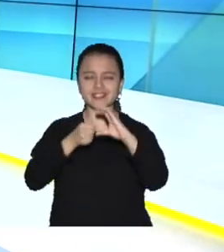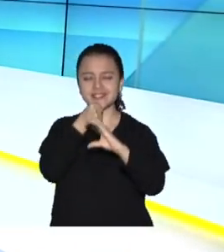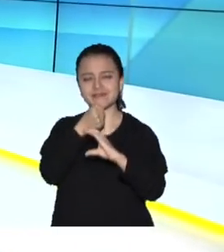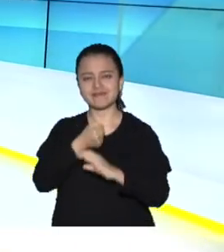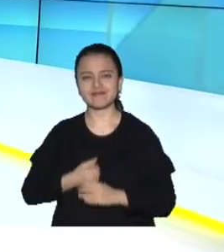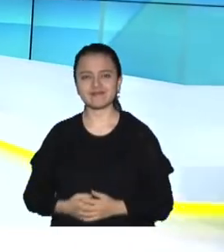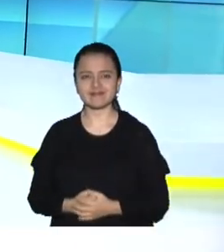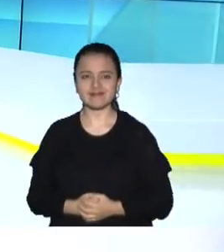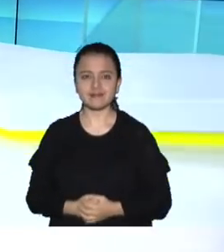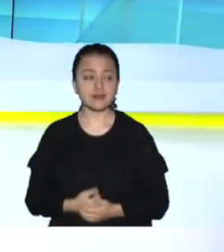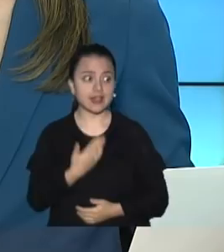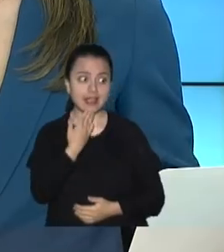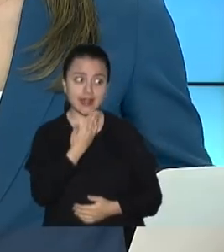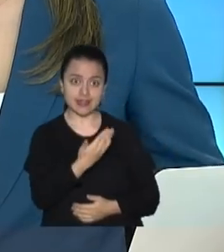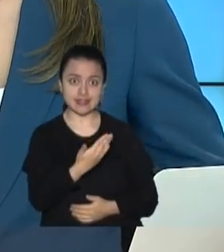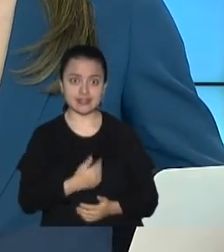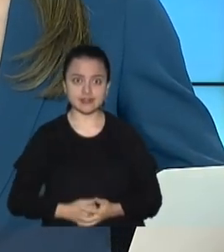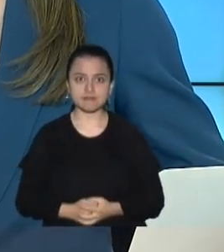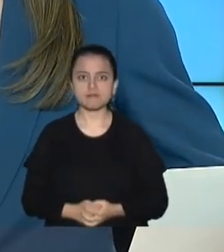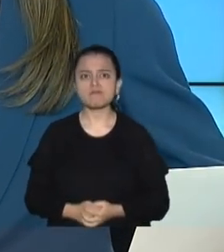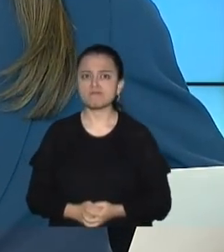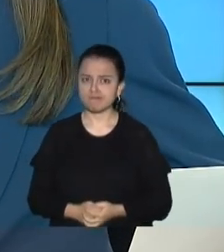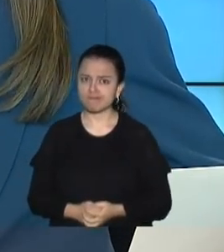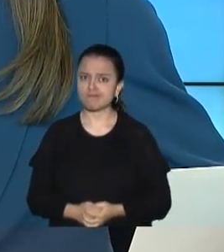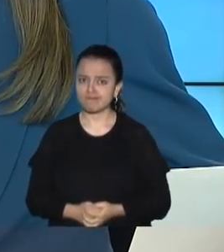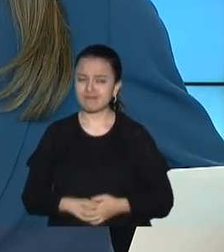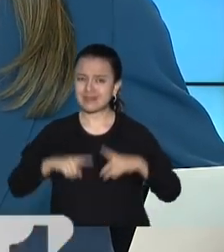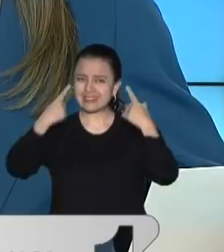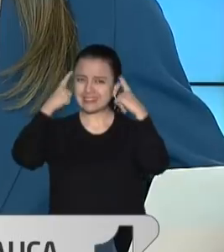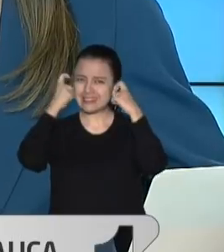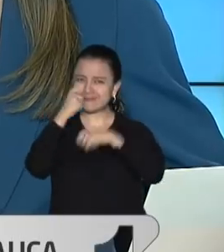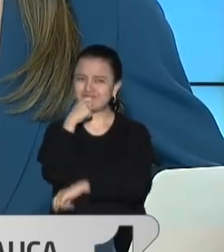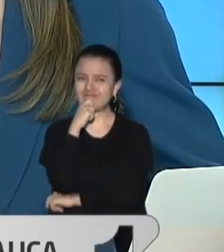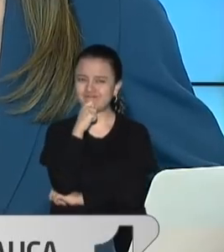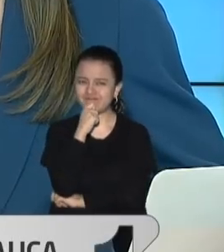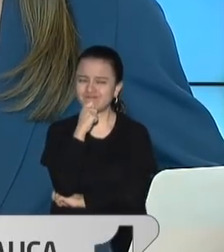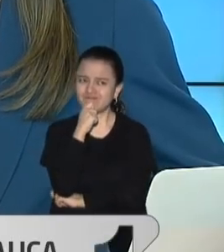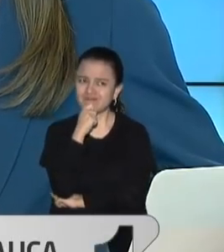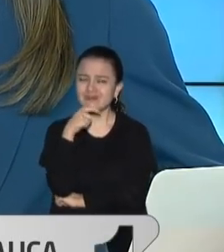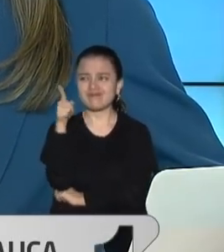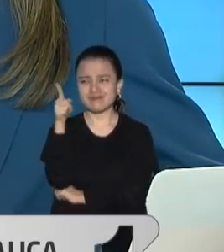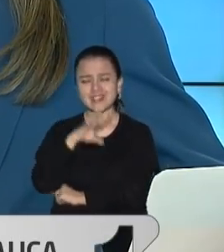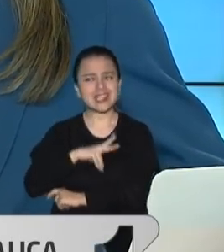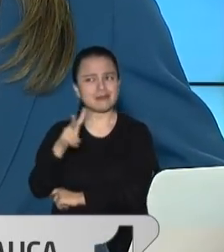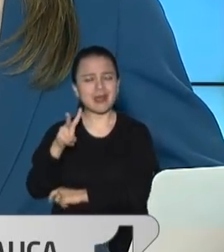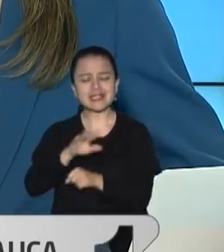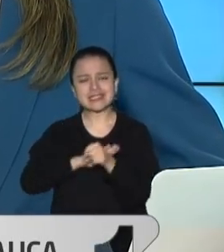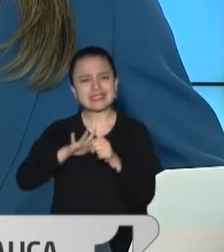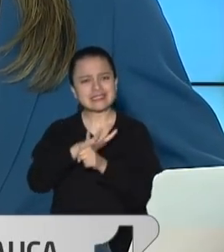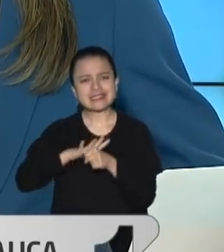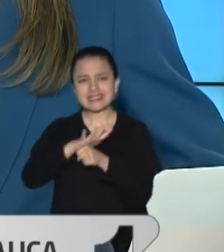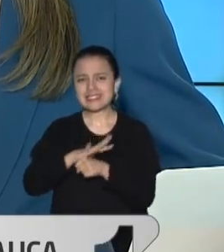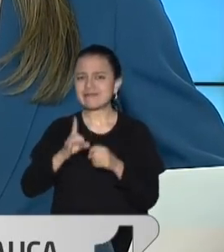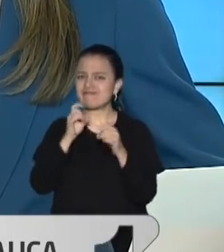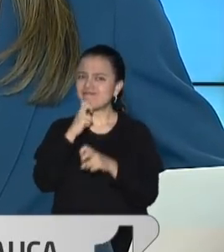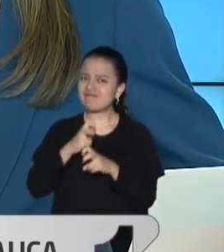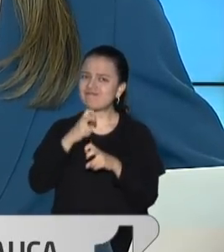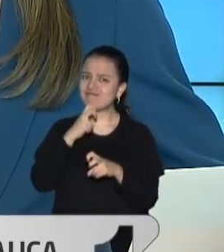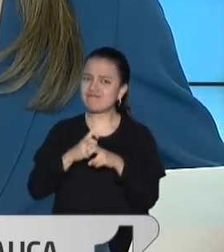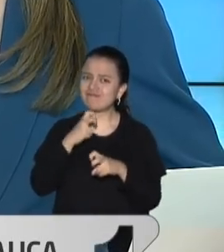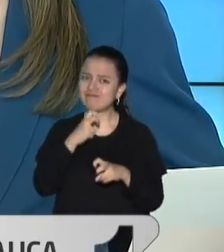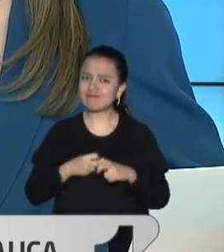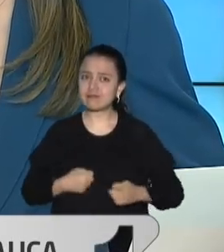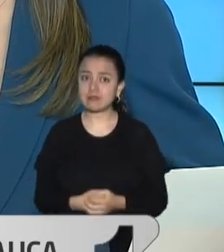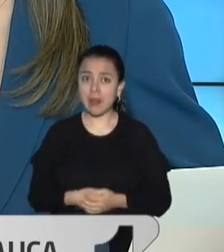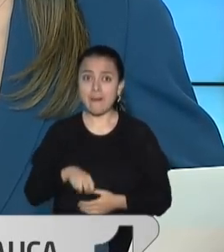1 CMI. Así es, Luisa, muchas gracias. Y sigue siendo compleja la situación de orden público en el Valle del Cauca. Hay más de 20